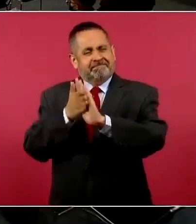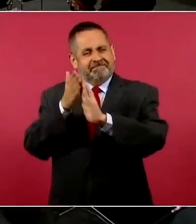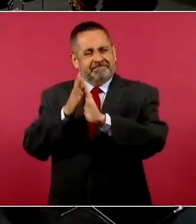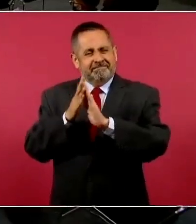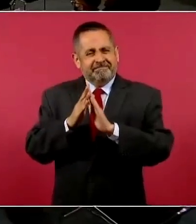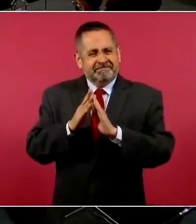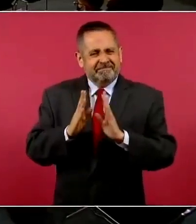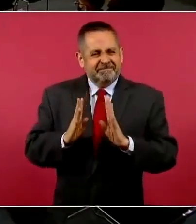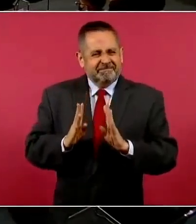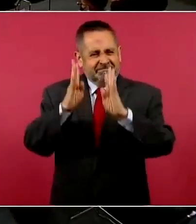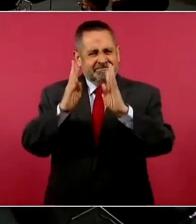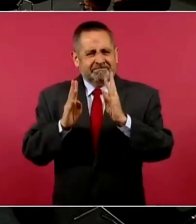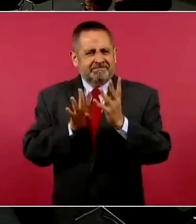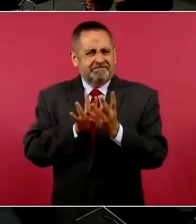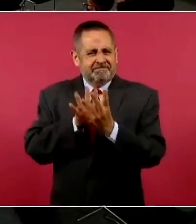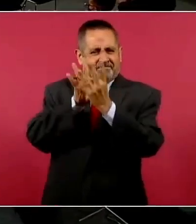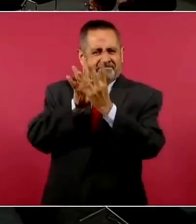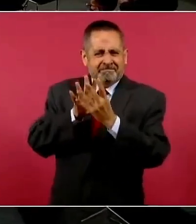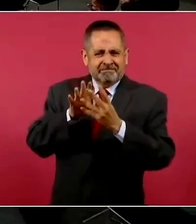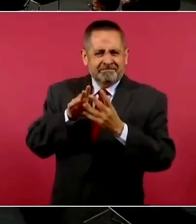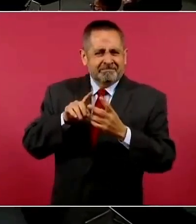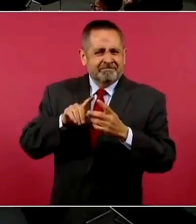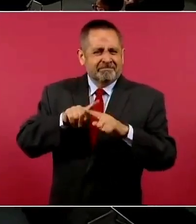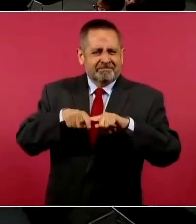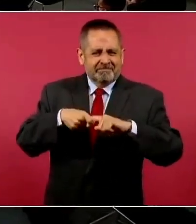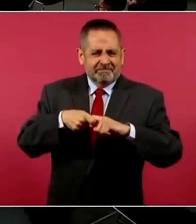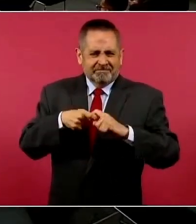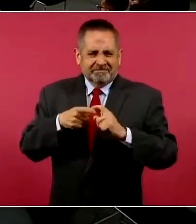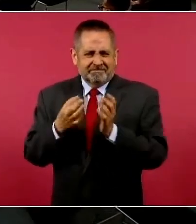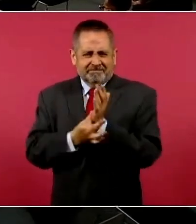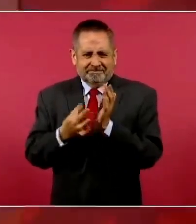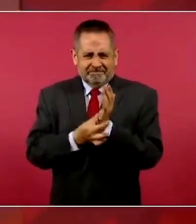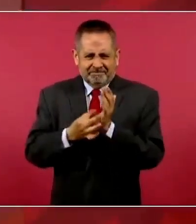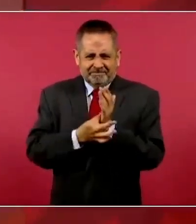las estructuras para las columnas.